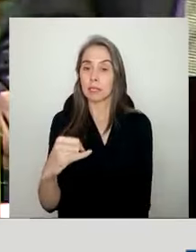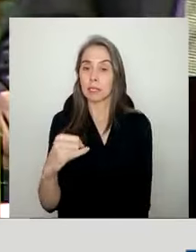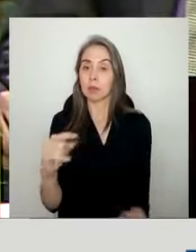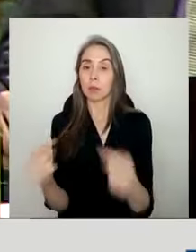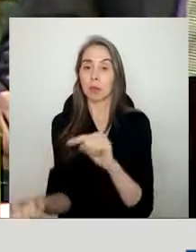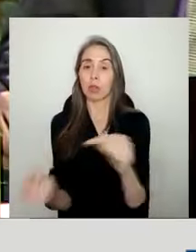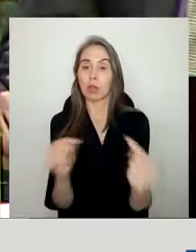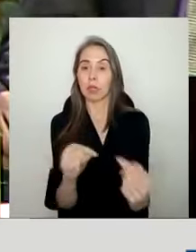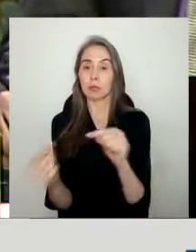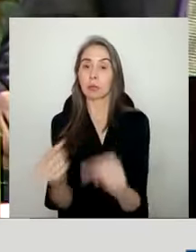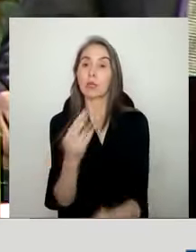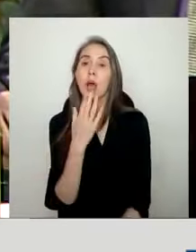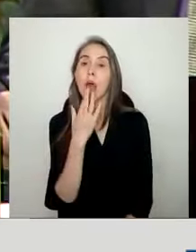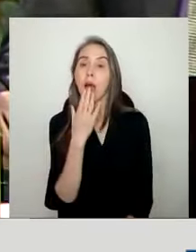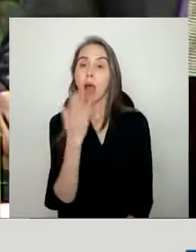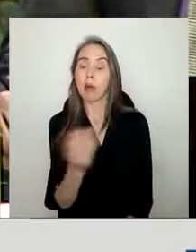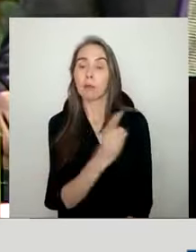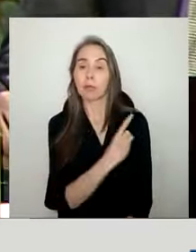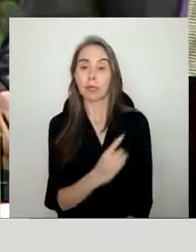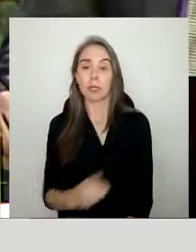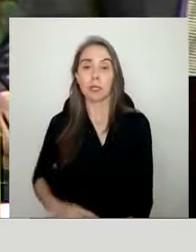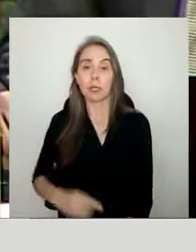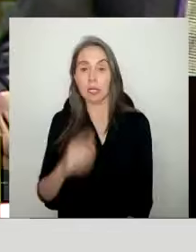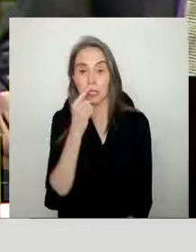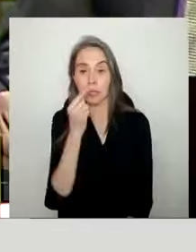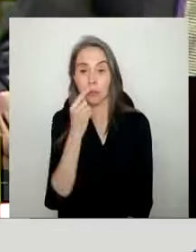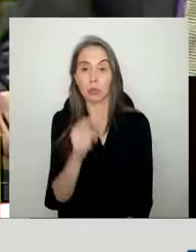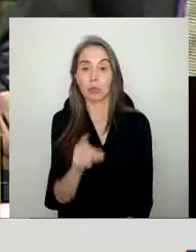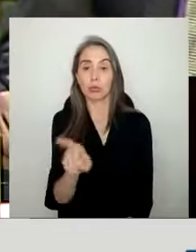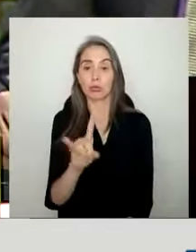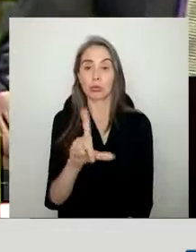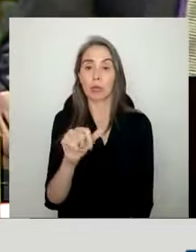palabra el diputado Marco Antonio sulantay